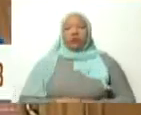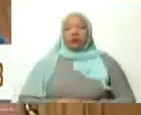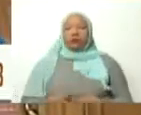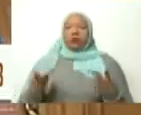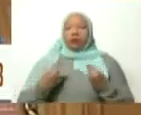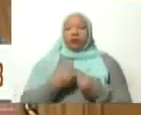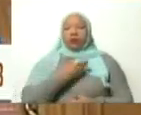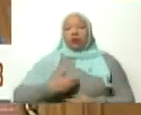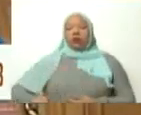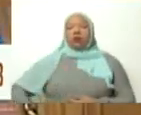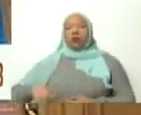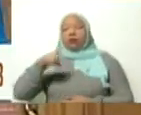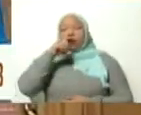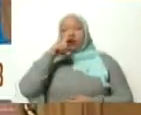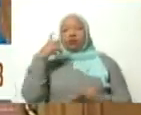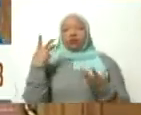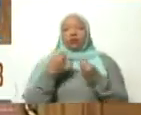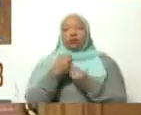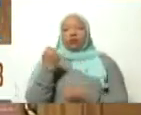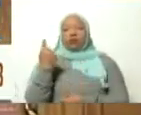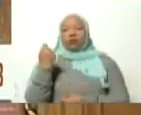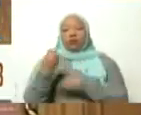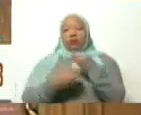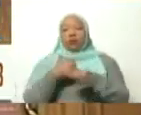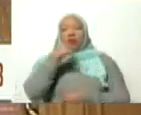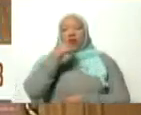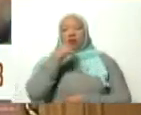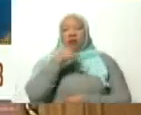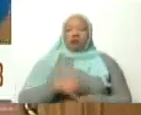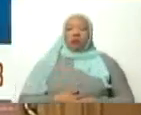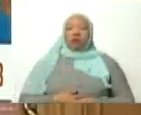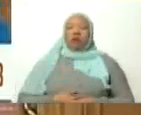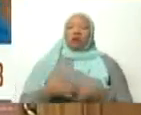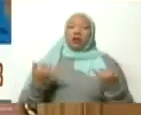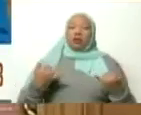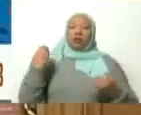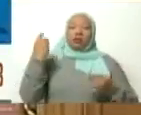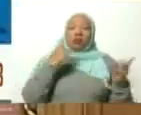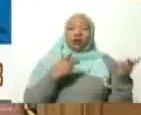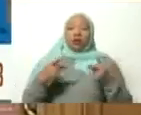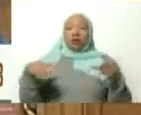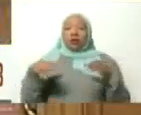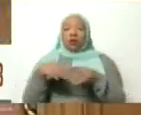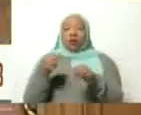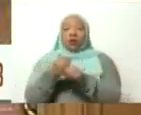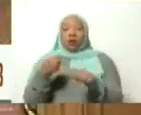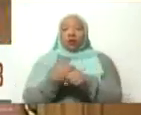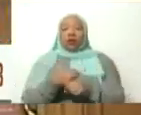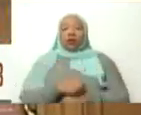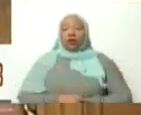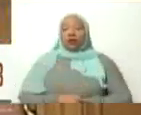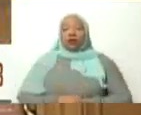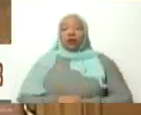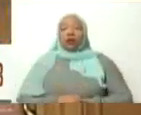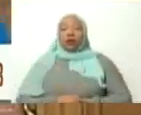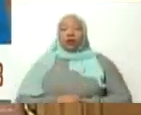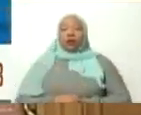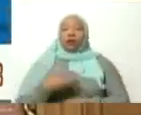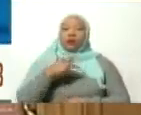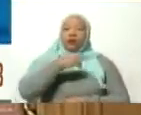y de terrible impacto y daño para nuestro país. Y yo les hablaba del entorno mundial, porque es